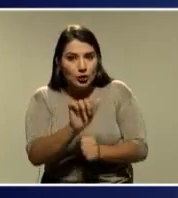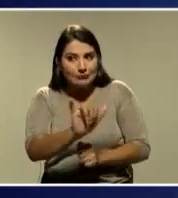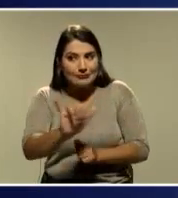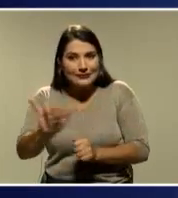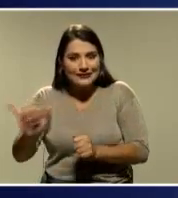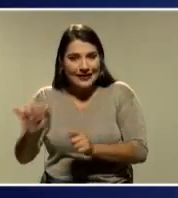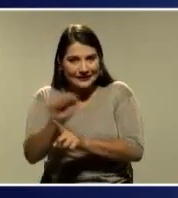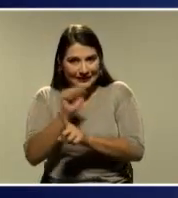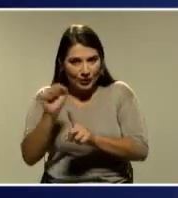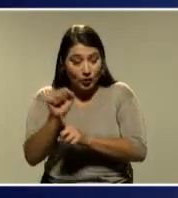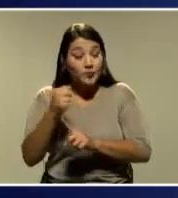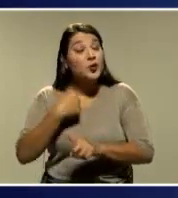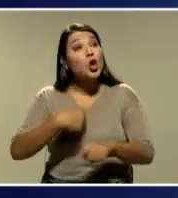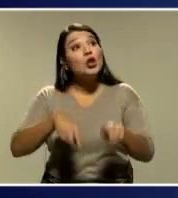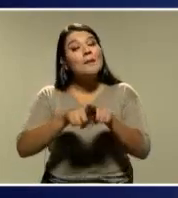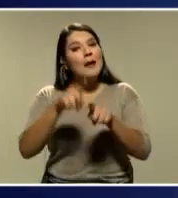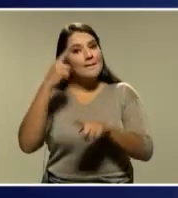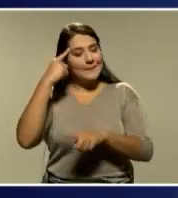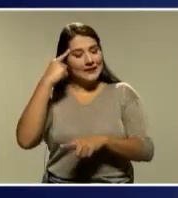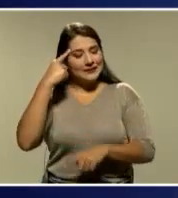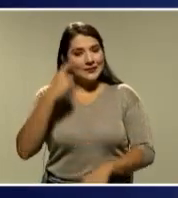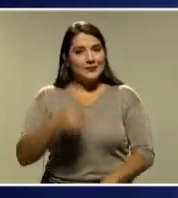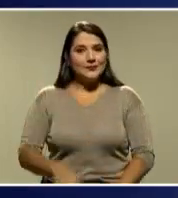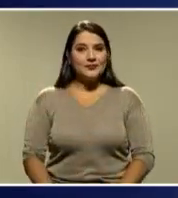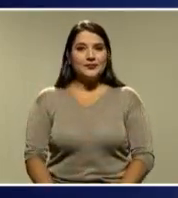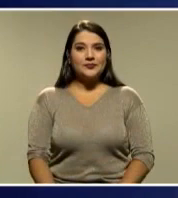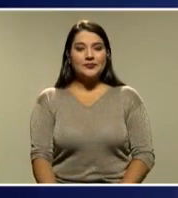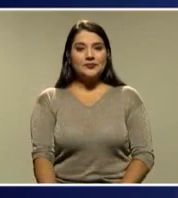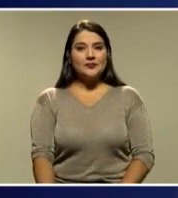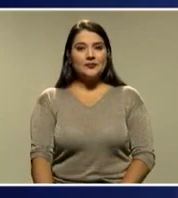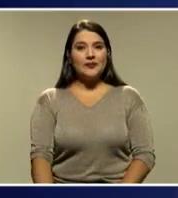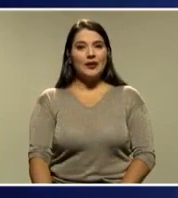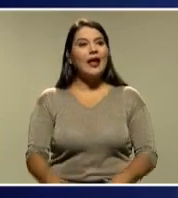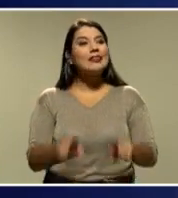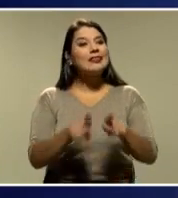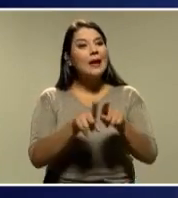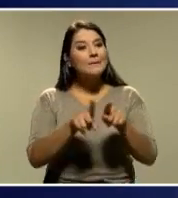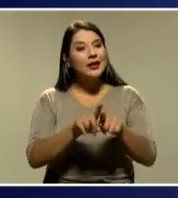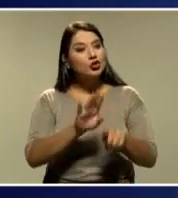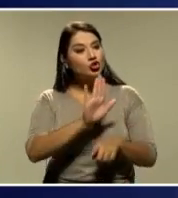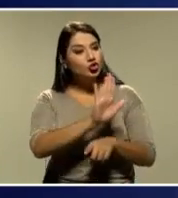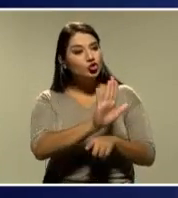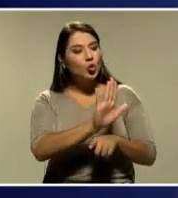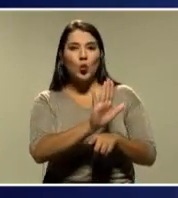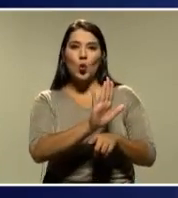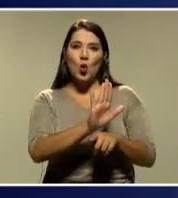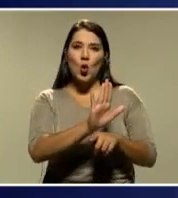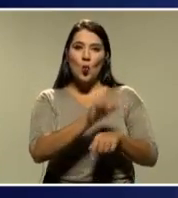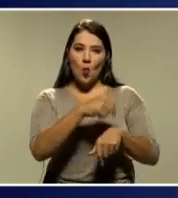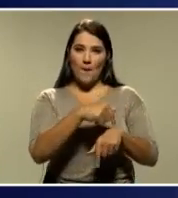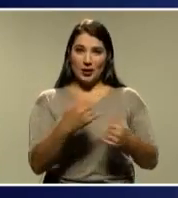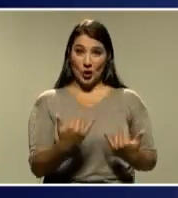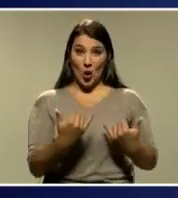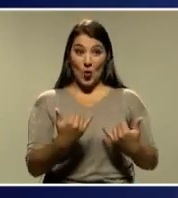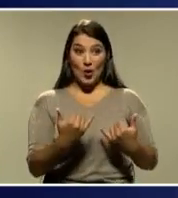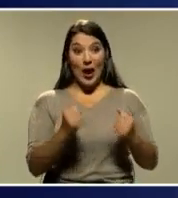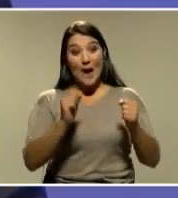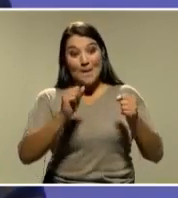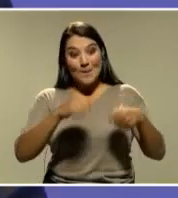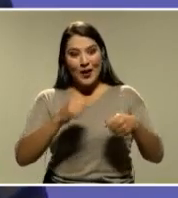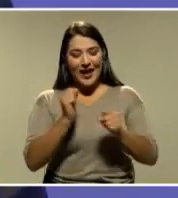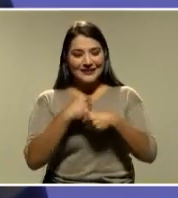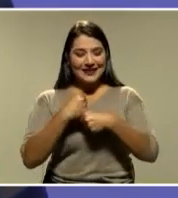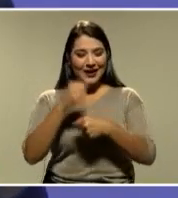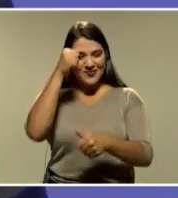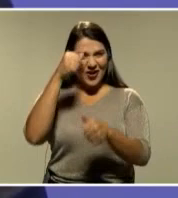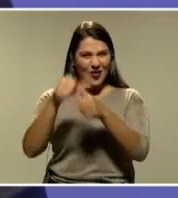situaciones. Pensaba también que también esta etapa suya puede ser un momento de recuento, sí,